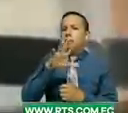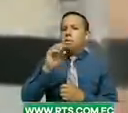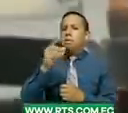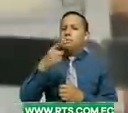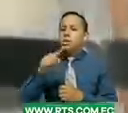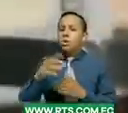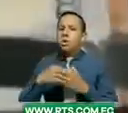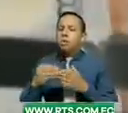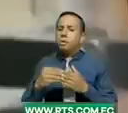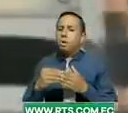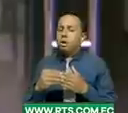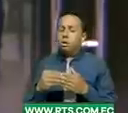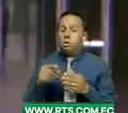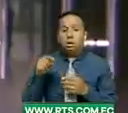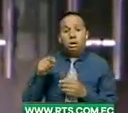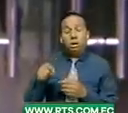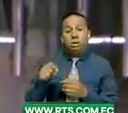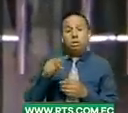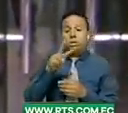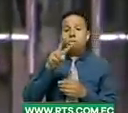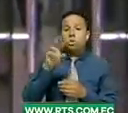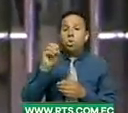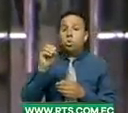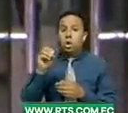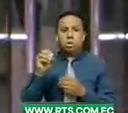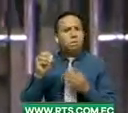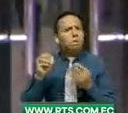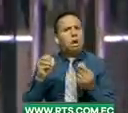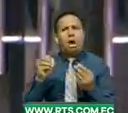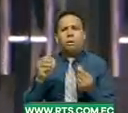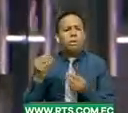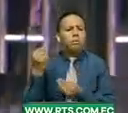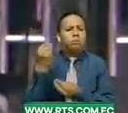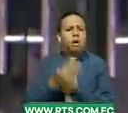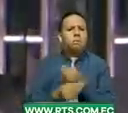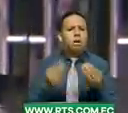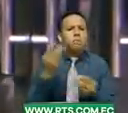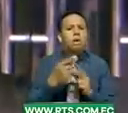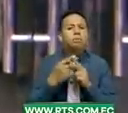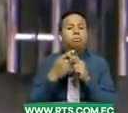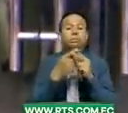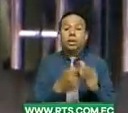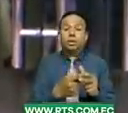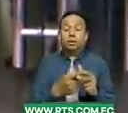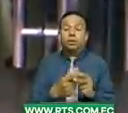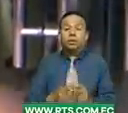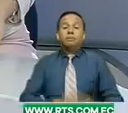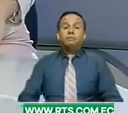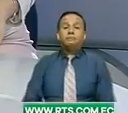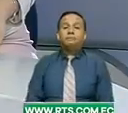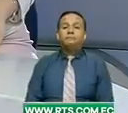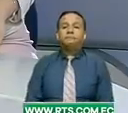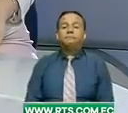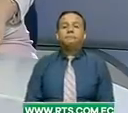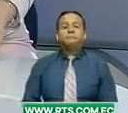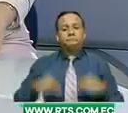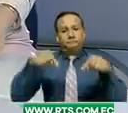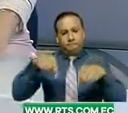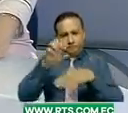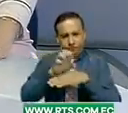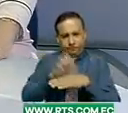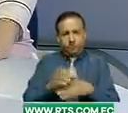cifra, 200. Para entrega inmediata. Informó Jorge Escobar. Regresamos a